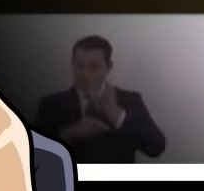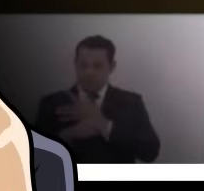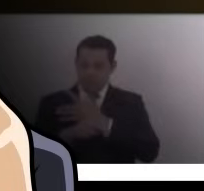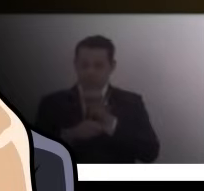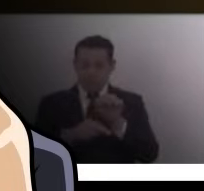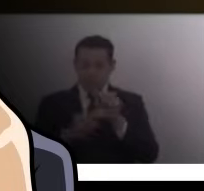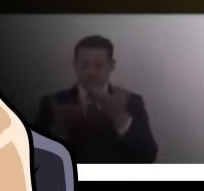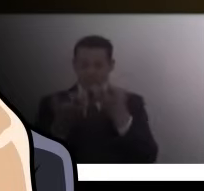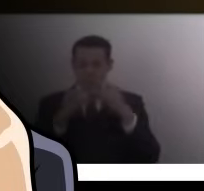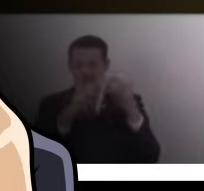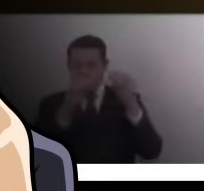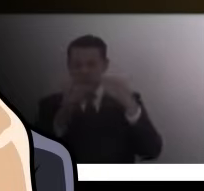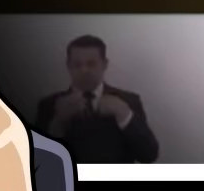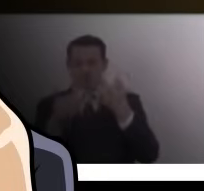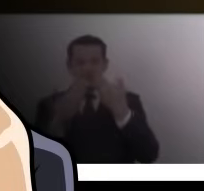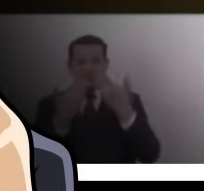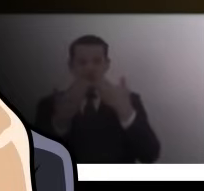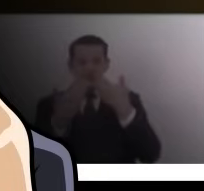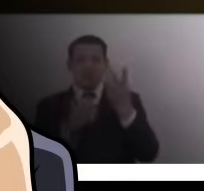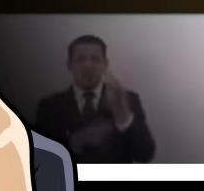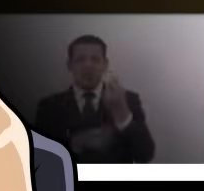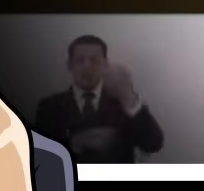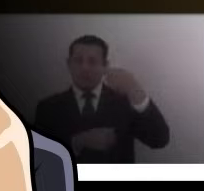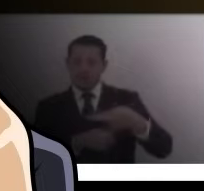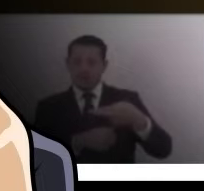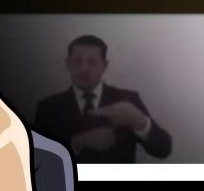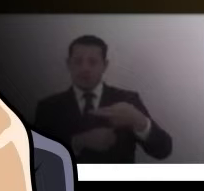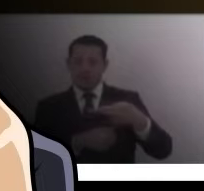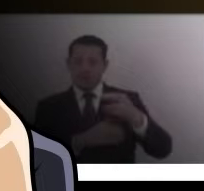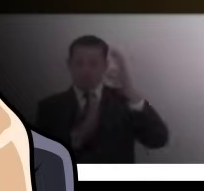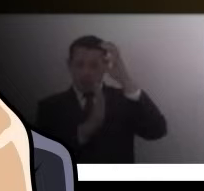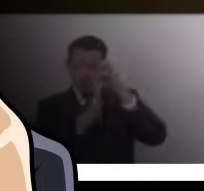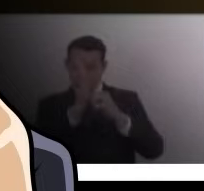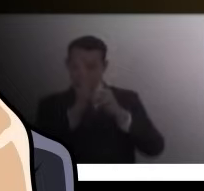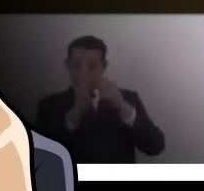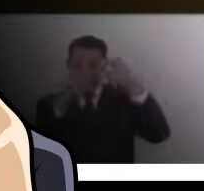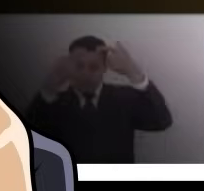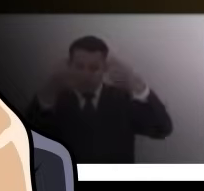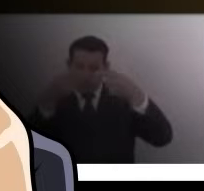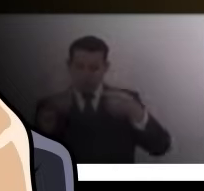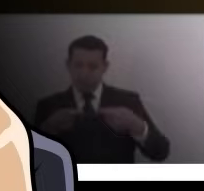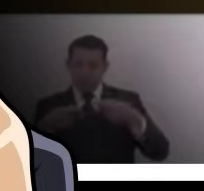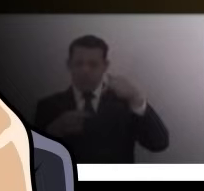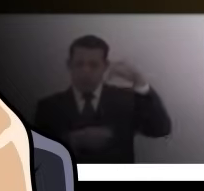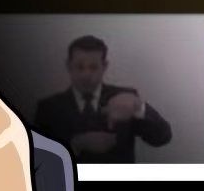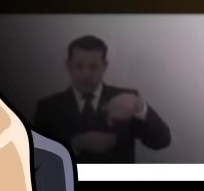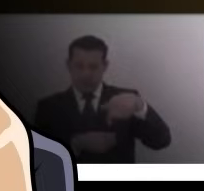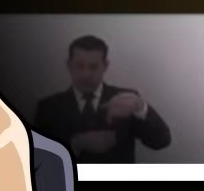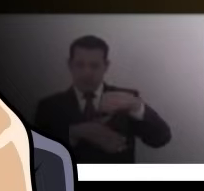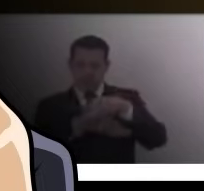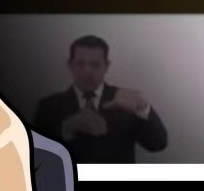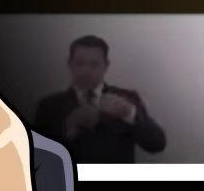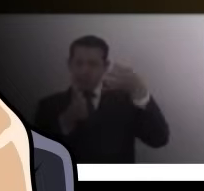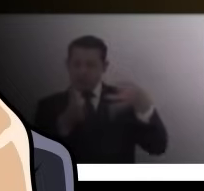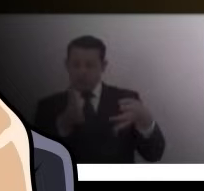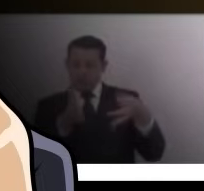Porque si queremos hablar, porque yo les estoy hablando con números, la reducción del presupuesto de este órgano